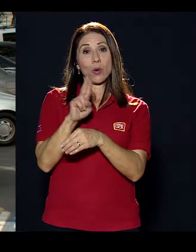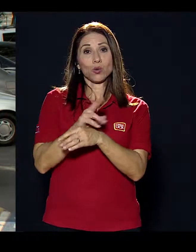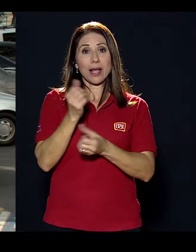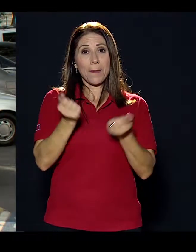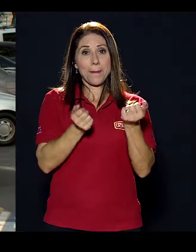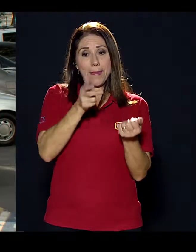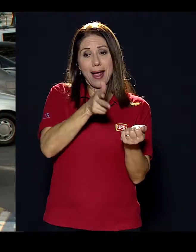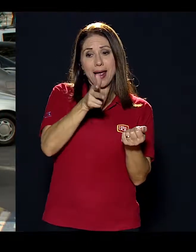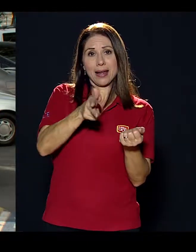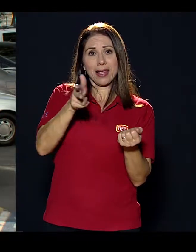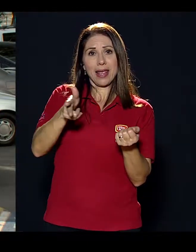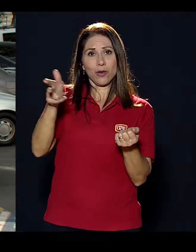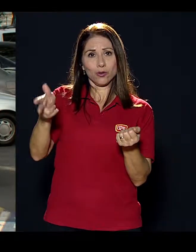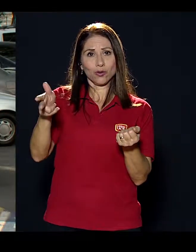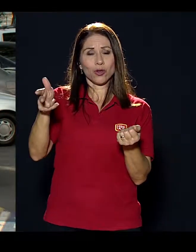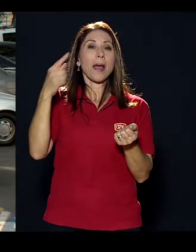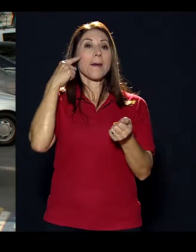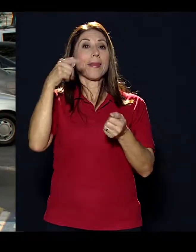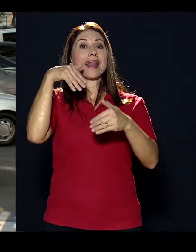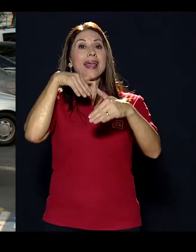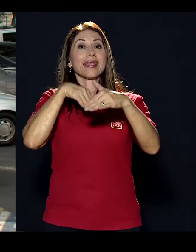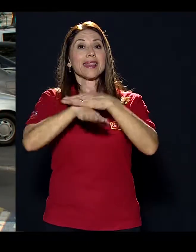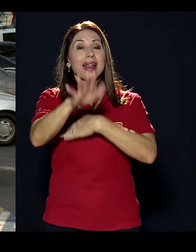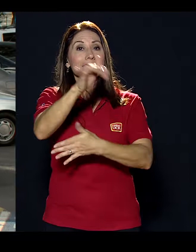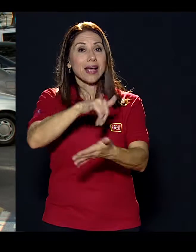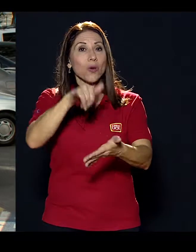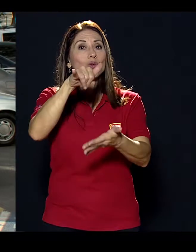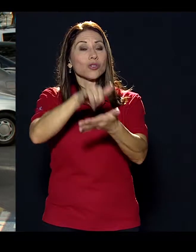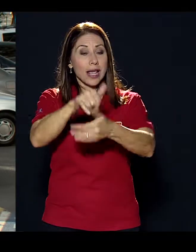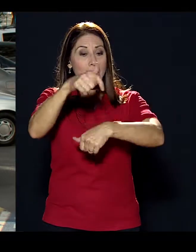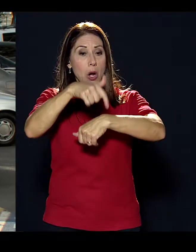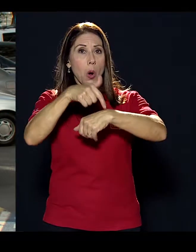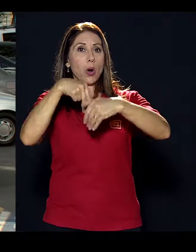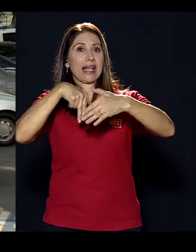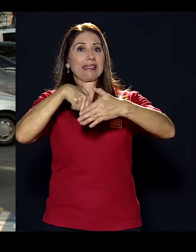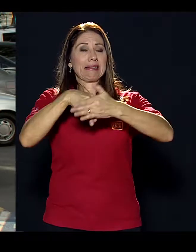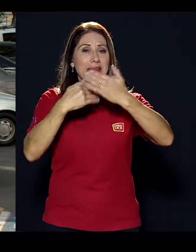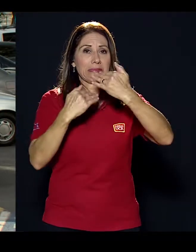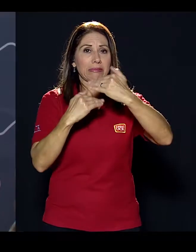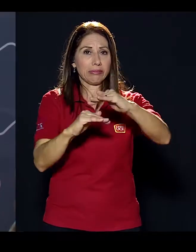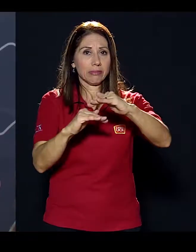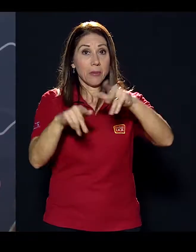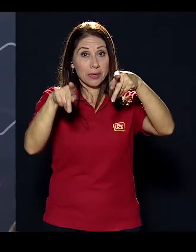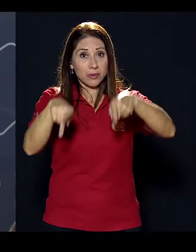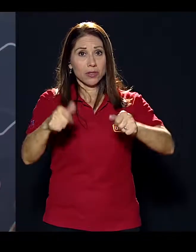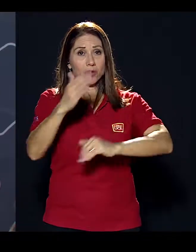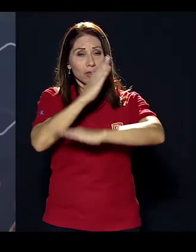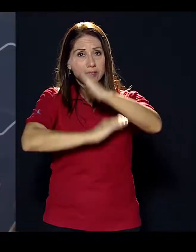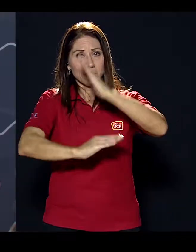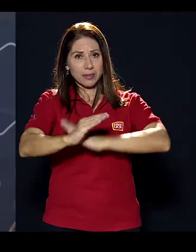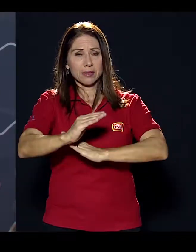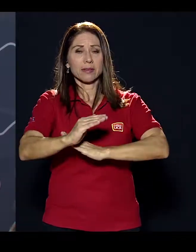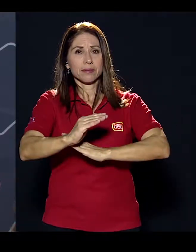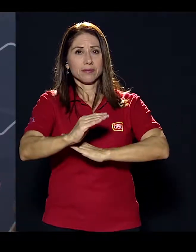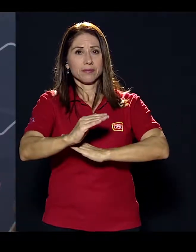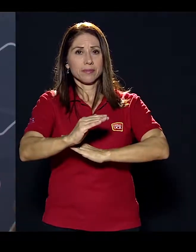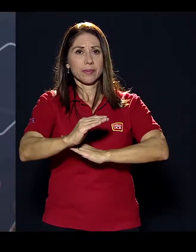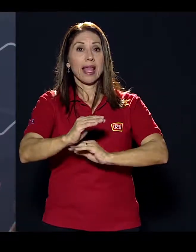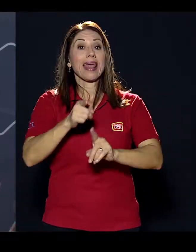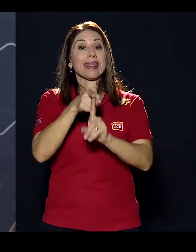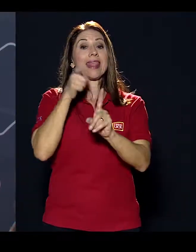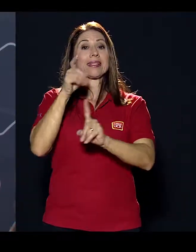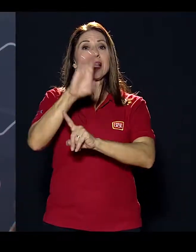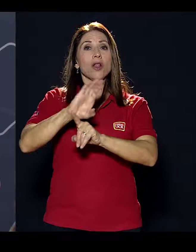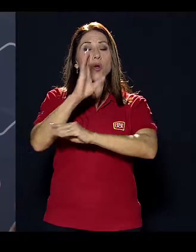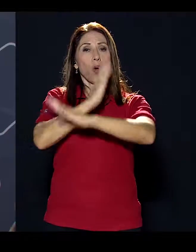de los parqueos, para entrar a San José en las horas de restricción que pueden hacer las personas con discapacidad, desde